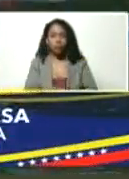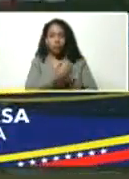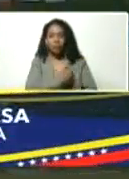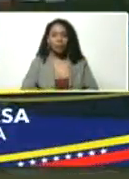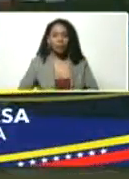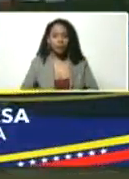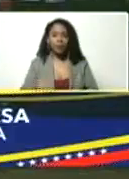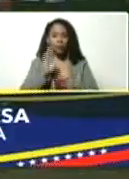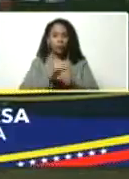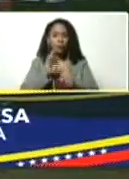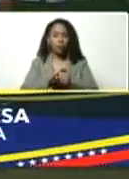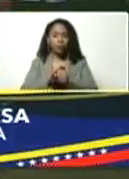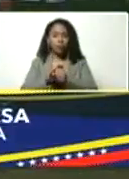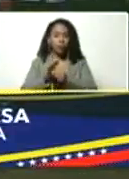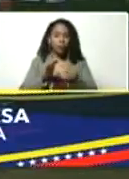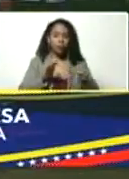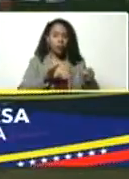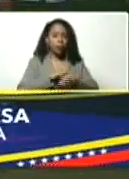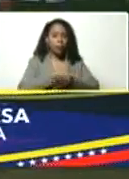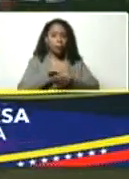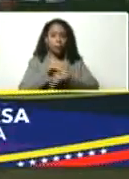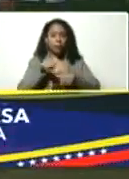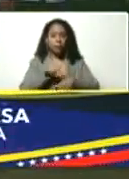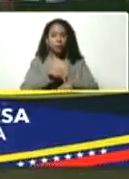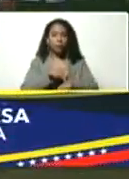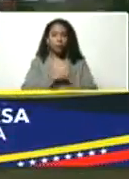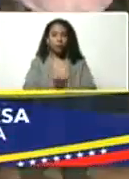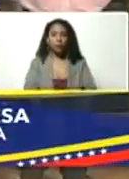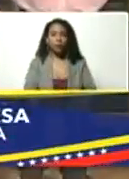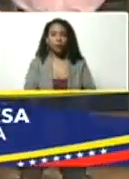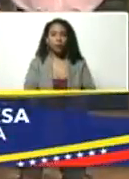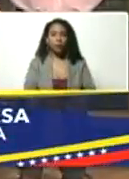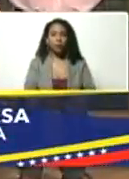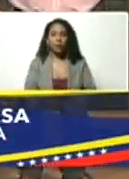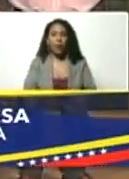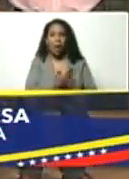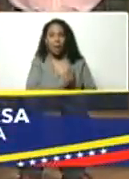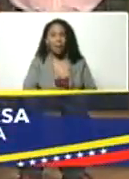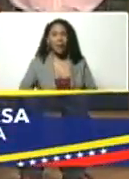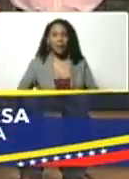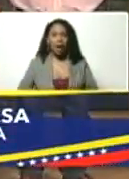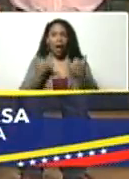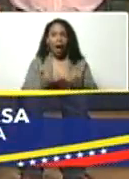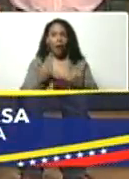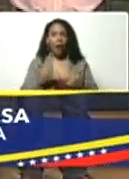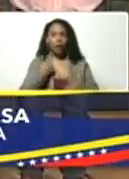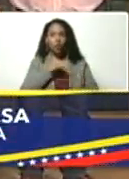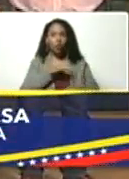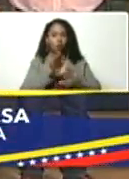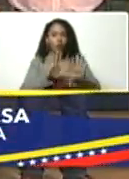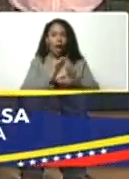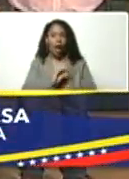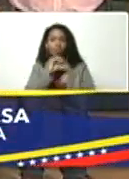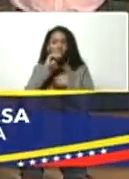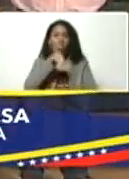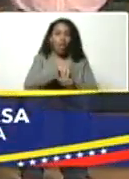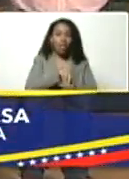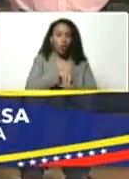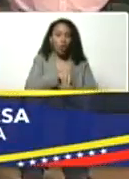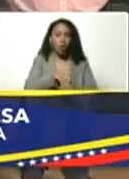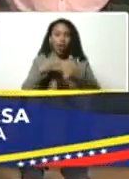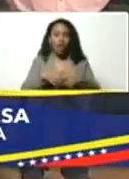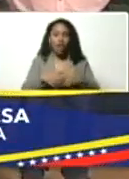Presidente, le damos el pase al ministro en este momento. Presidente, ahora estamos ya dentro de la planta.